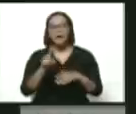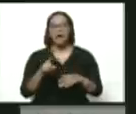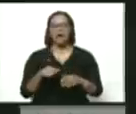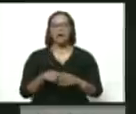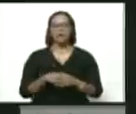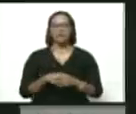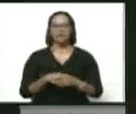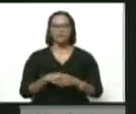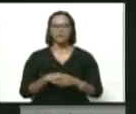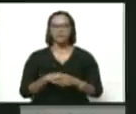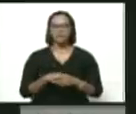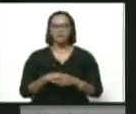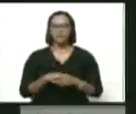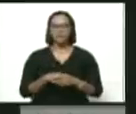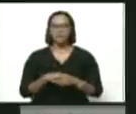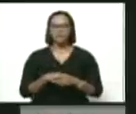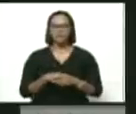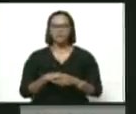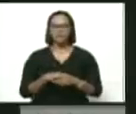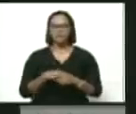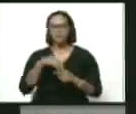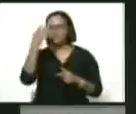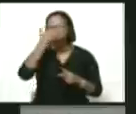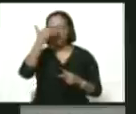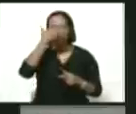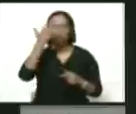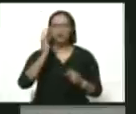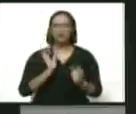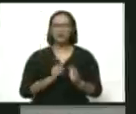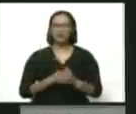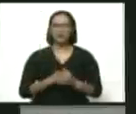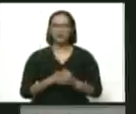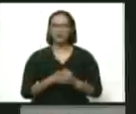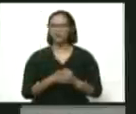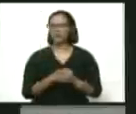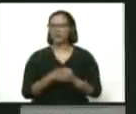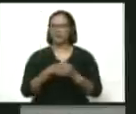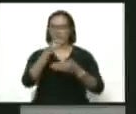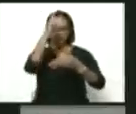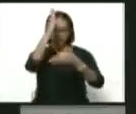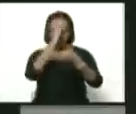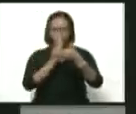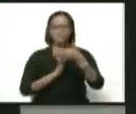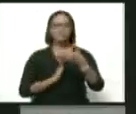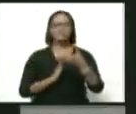poner en duda la honestidad